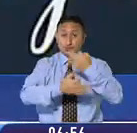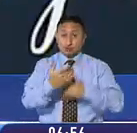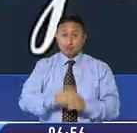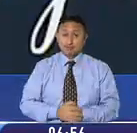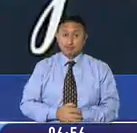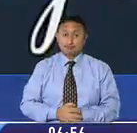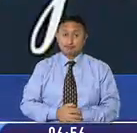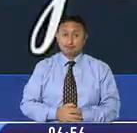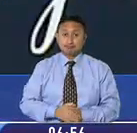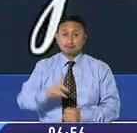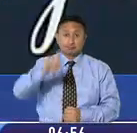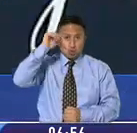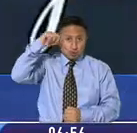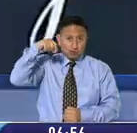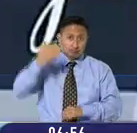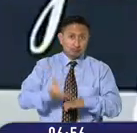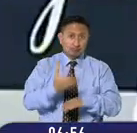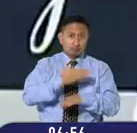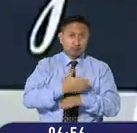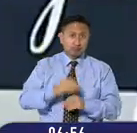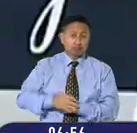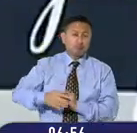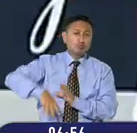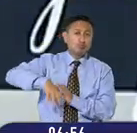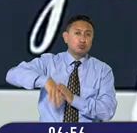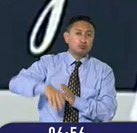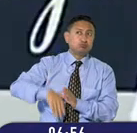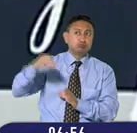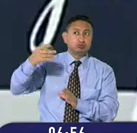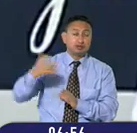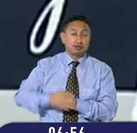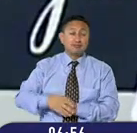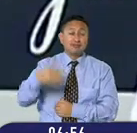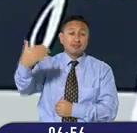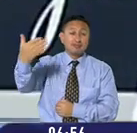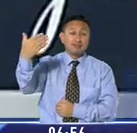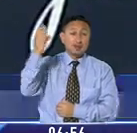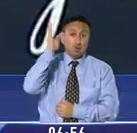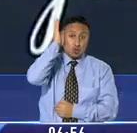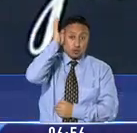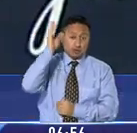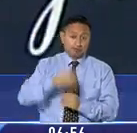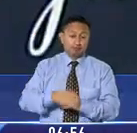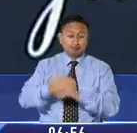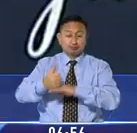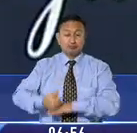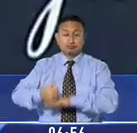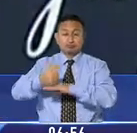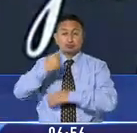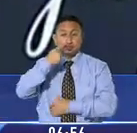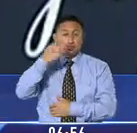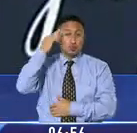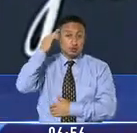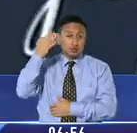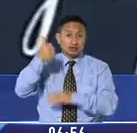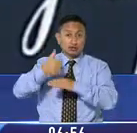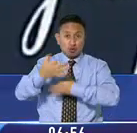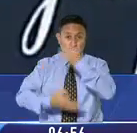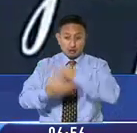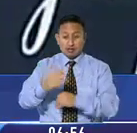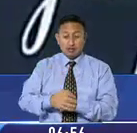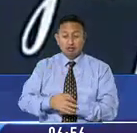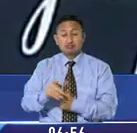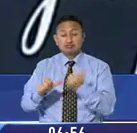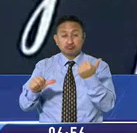caso del sorteo del exalcalde Yunda, pues también aquí juezas, jueces, servidores judiciales, secretarios, ayudantes,